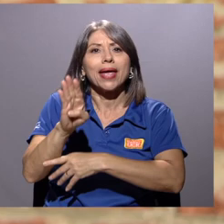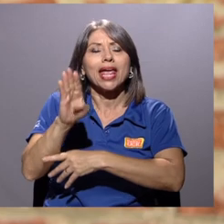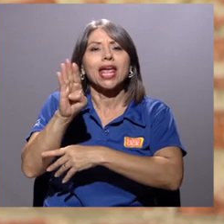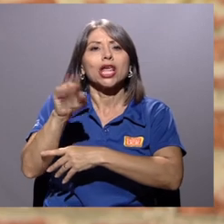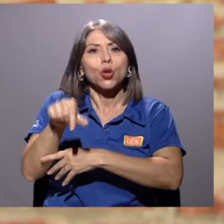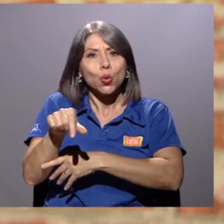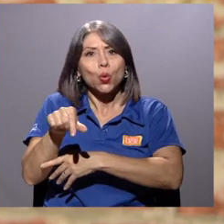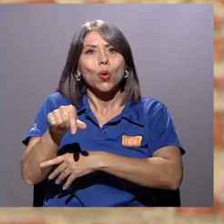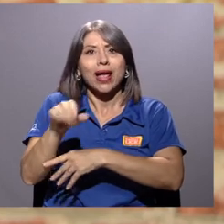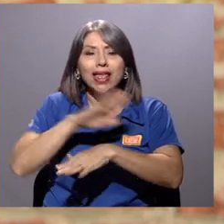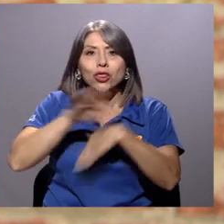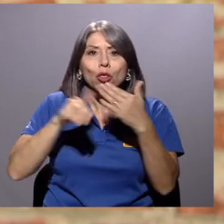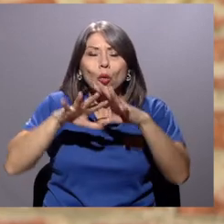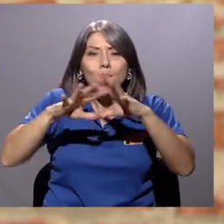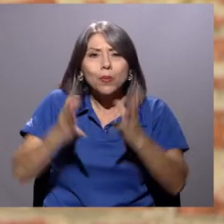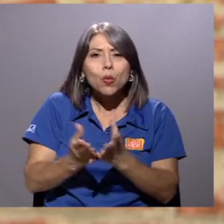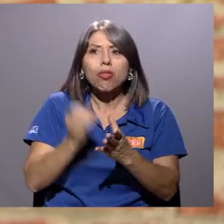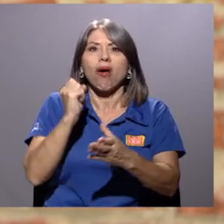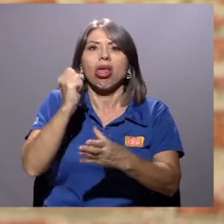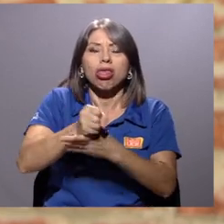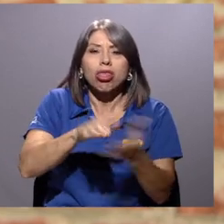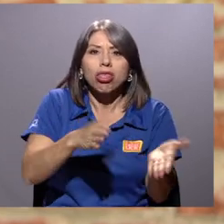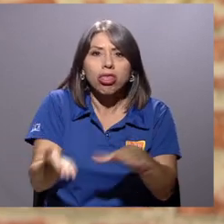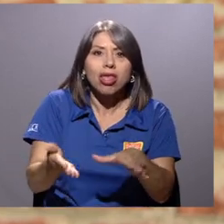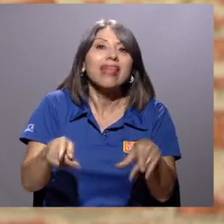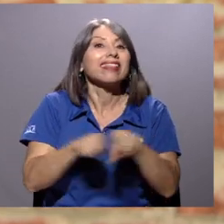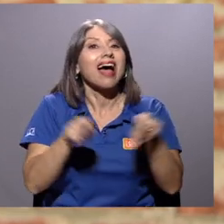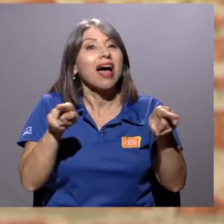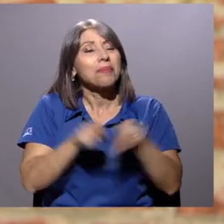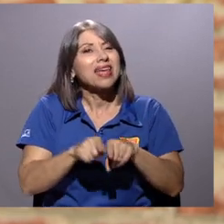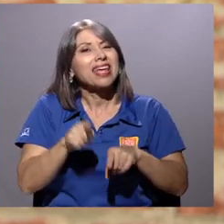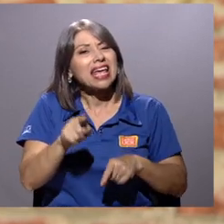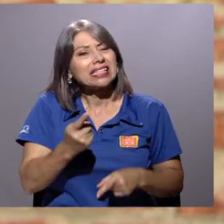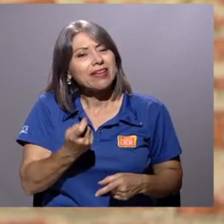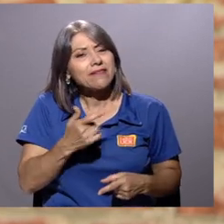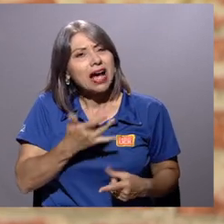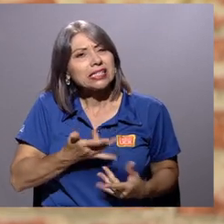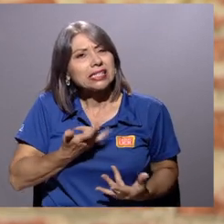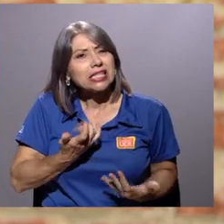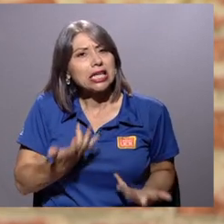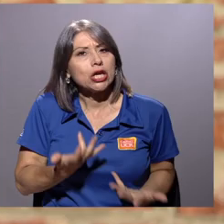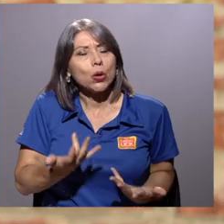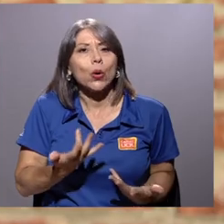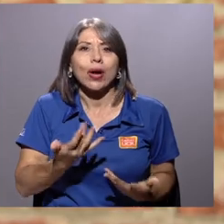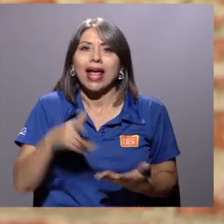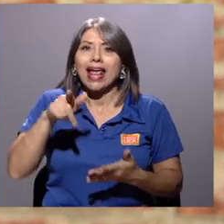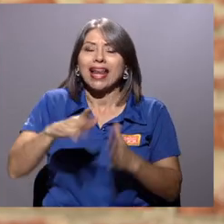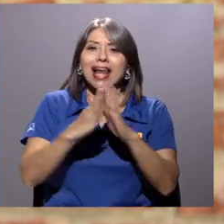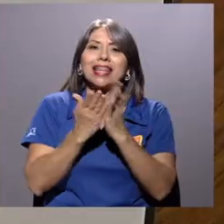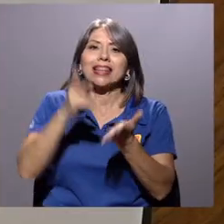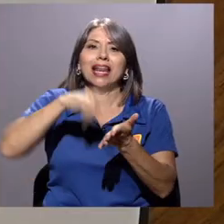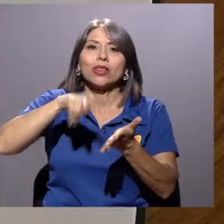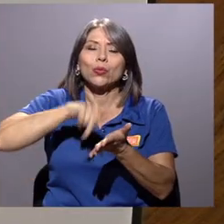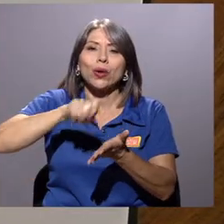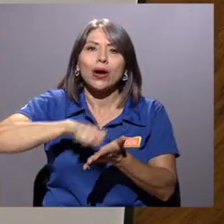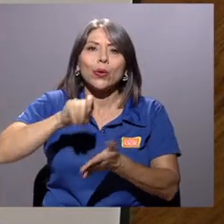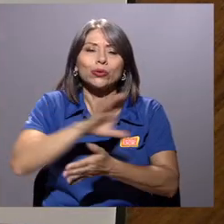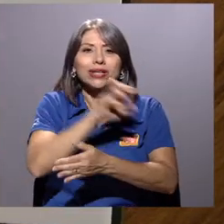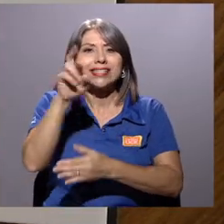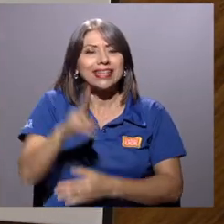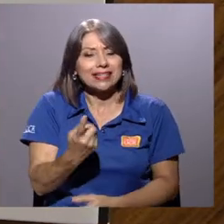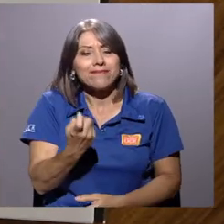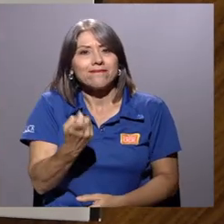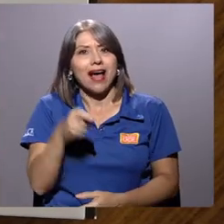mundo y también de ese vacío que encontraba y que siento y que existe en la literatura costarricense, pero sobre todo en la poesía costarricense para